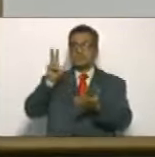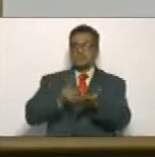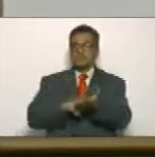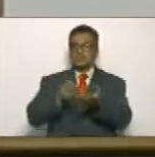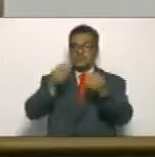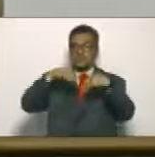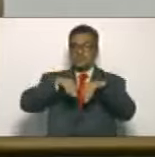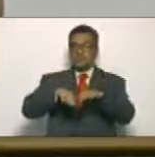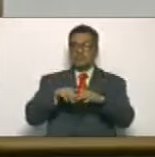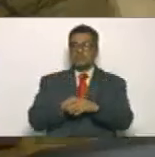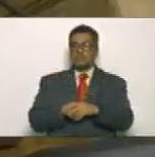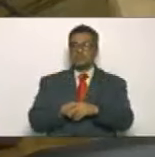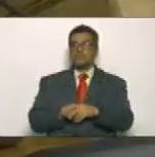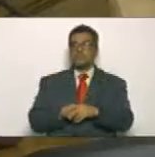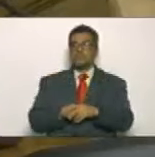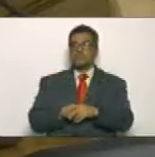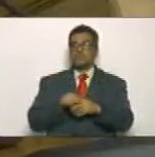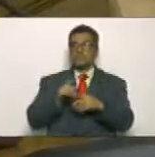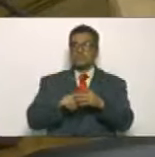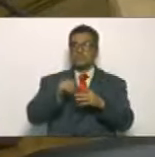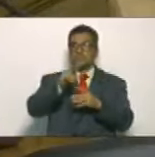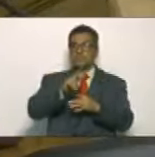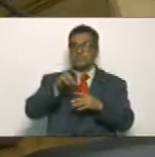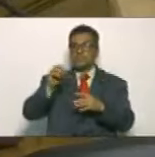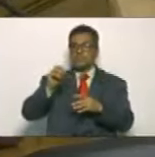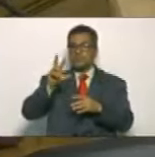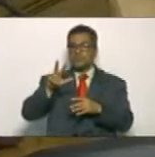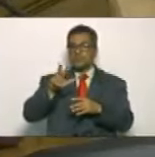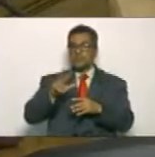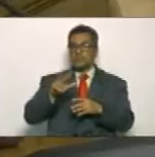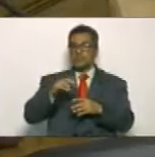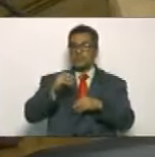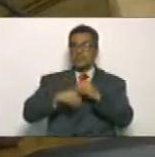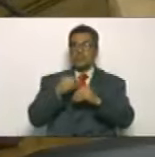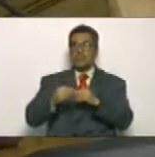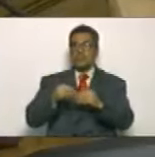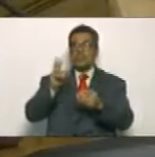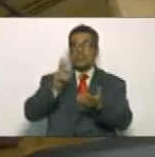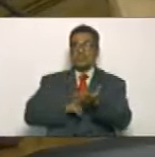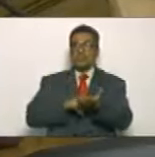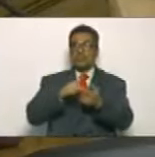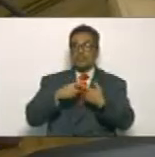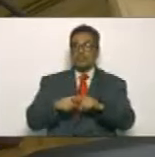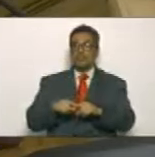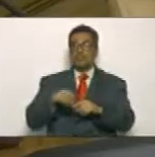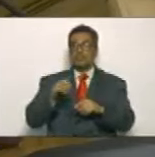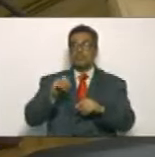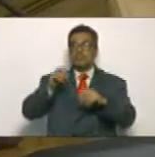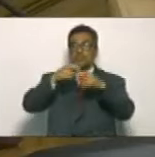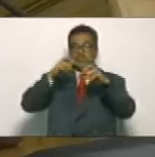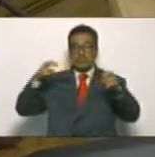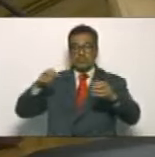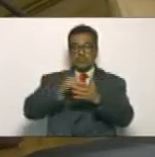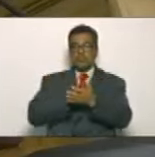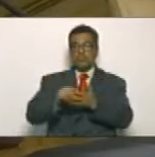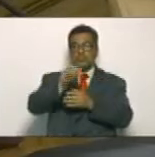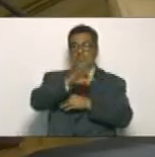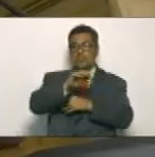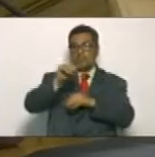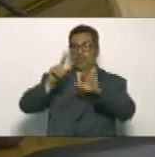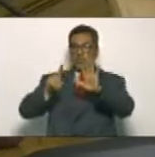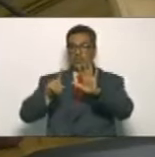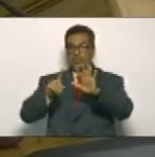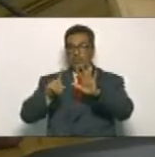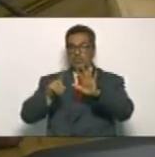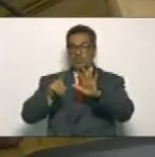Aprobado. Siguiente, ciudadana secretaria. Centésimo vigésimo tercero. Se propone aprobar con modificación la denominación del epígrafe del artículo